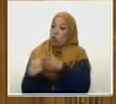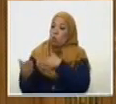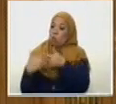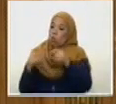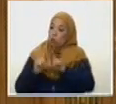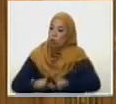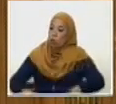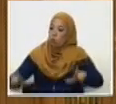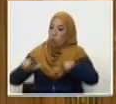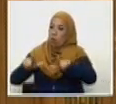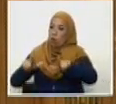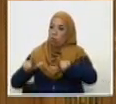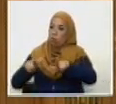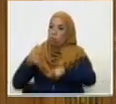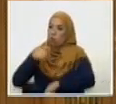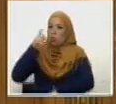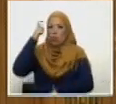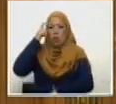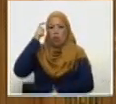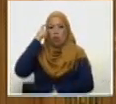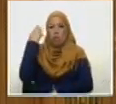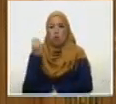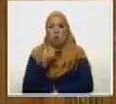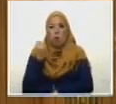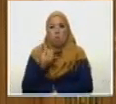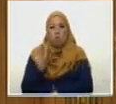necesario. Todos sabemos cómo